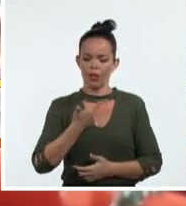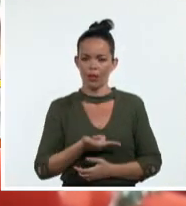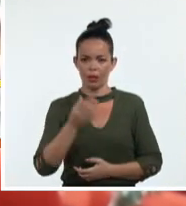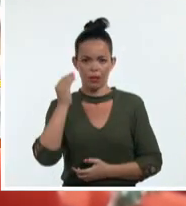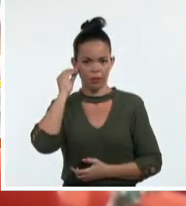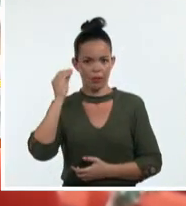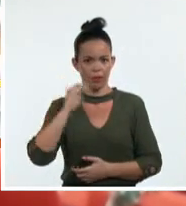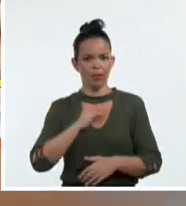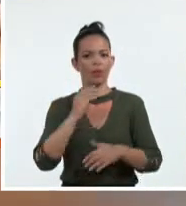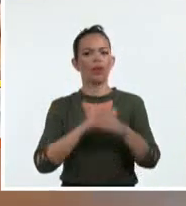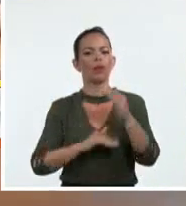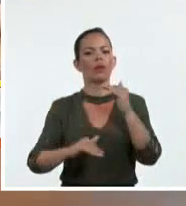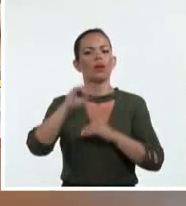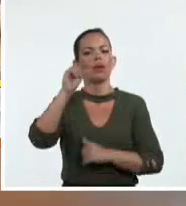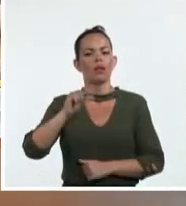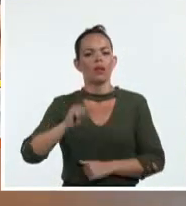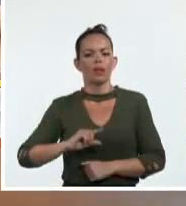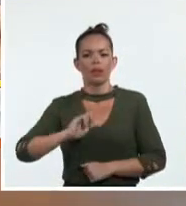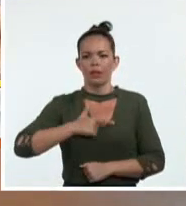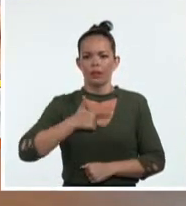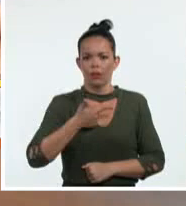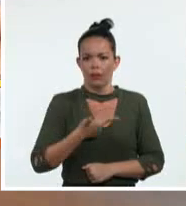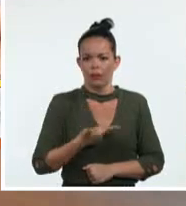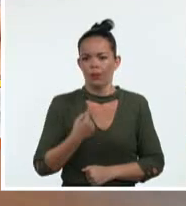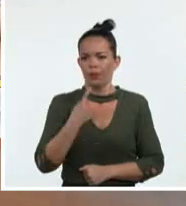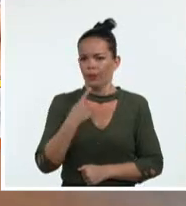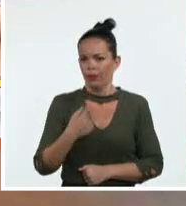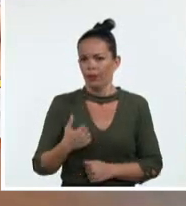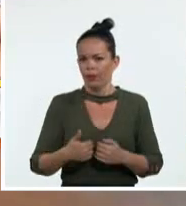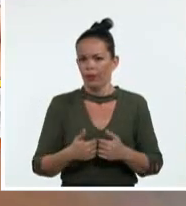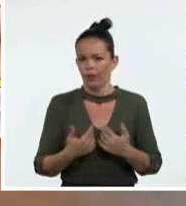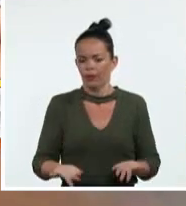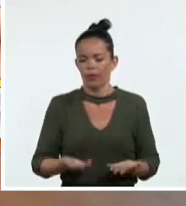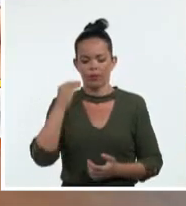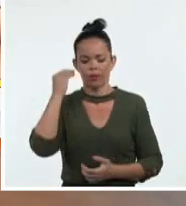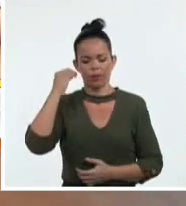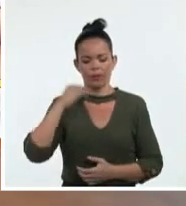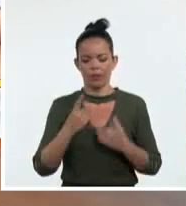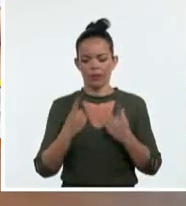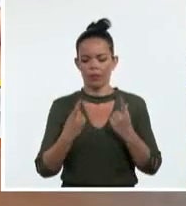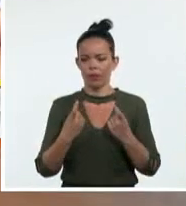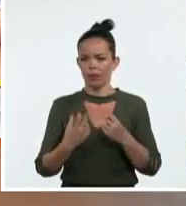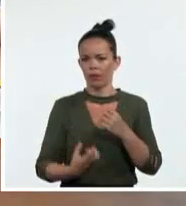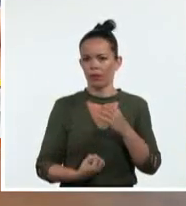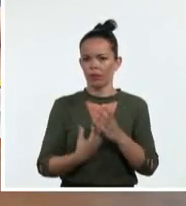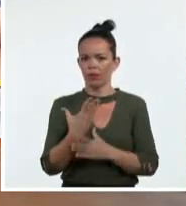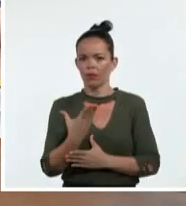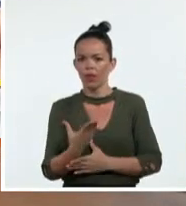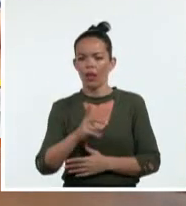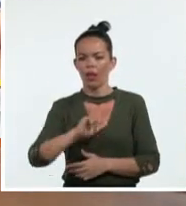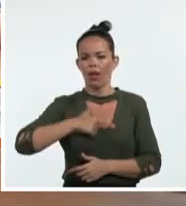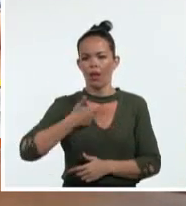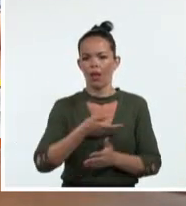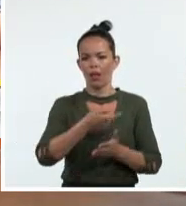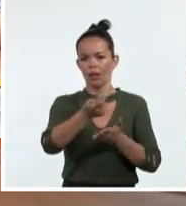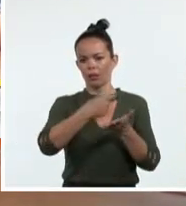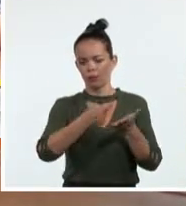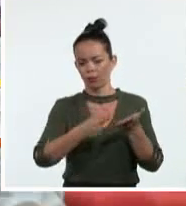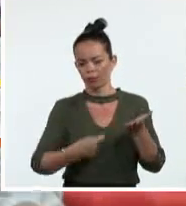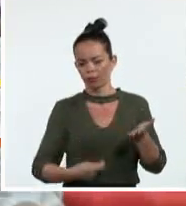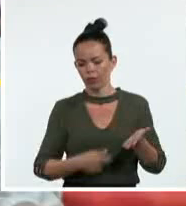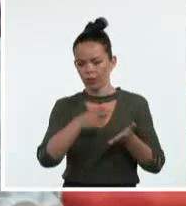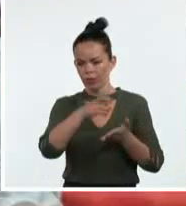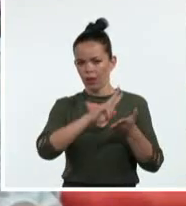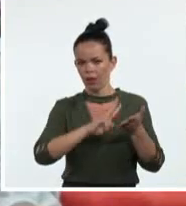ministro de Cultura, Alpidio Alonso, enfatizó acerca de la necesidad de que la creación artística y literaria llegue a los barrios y a